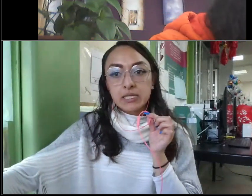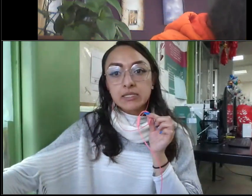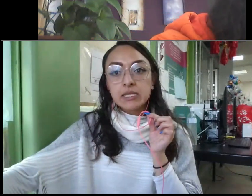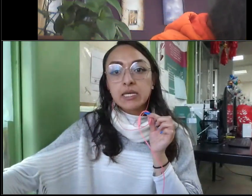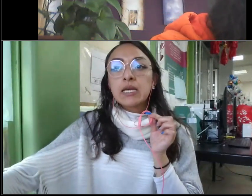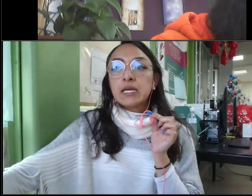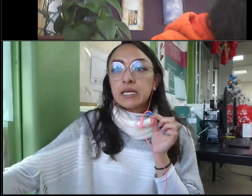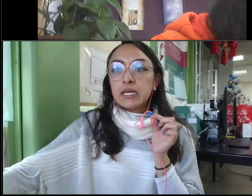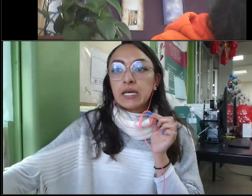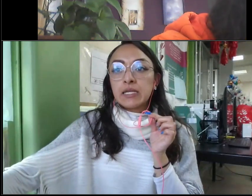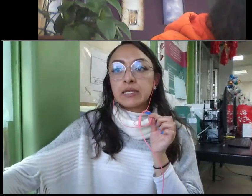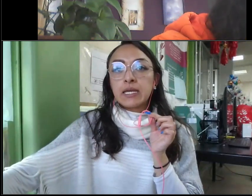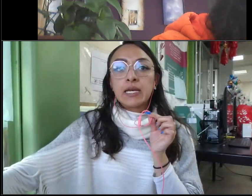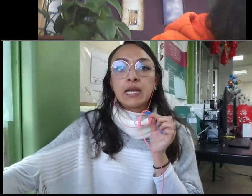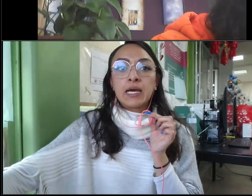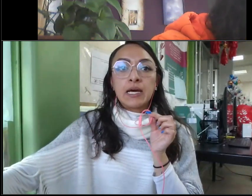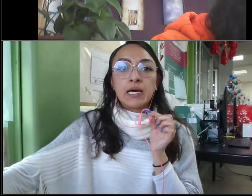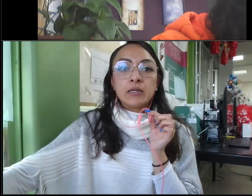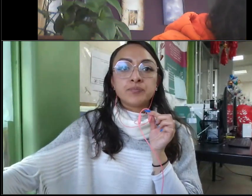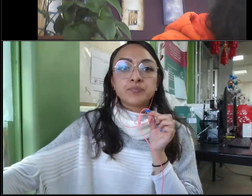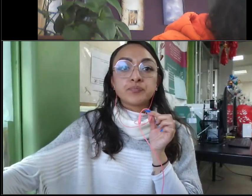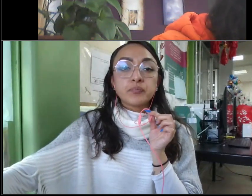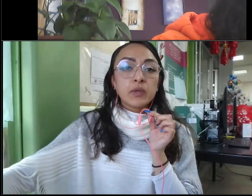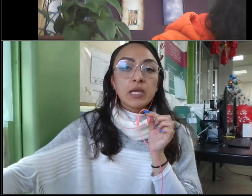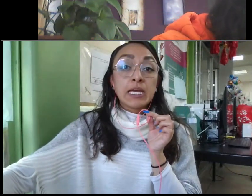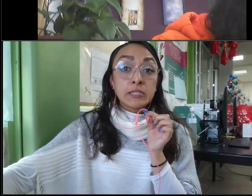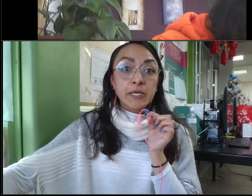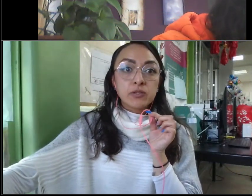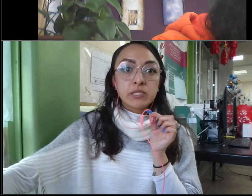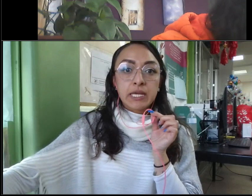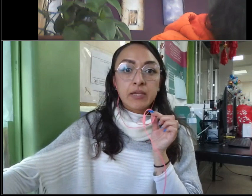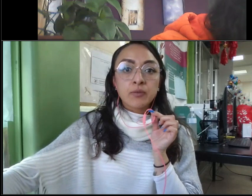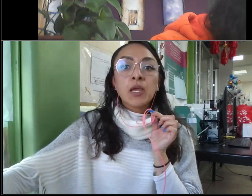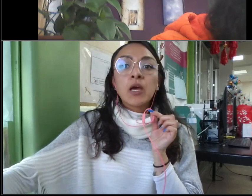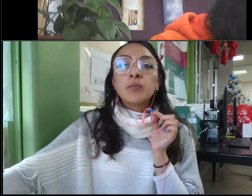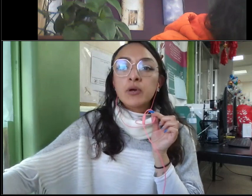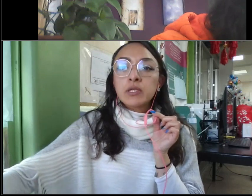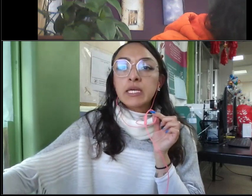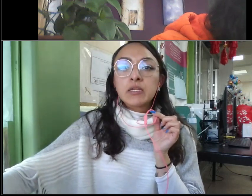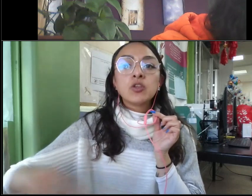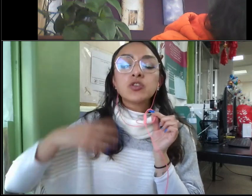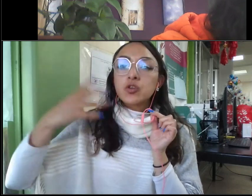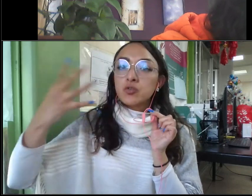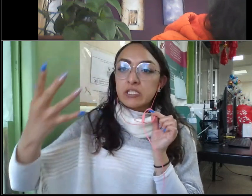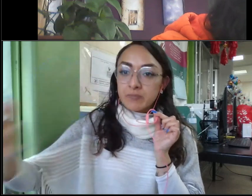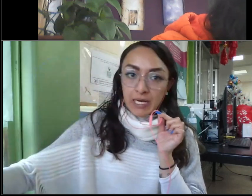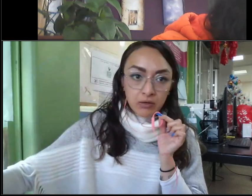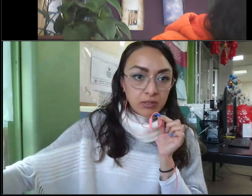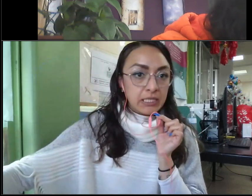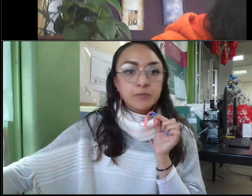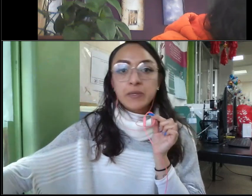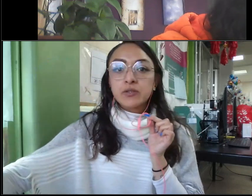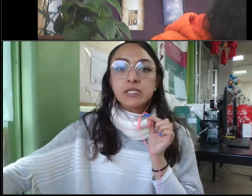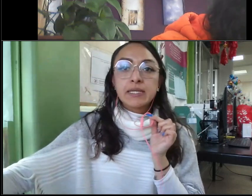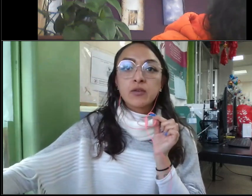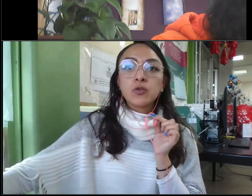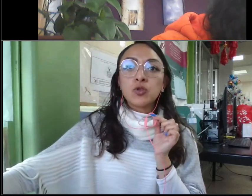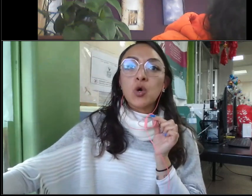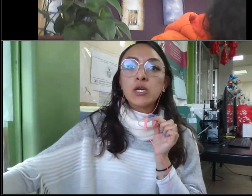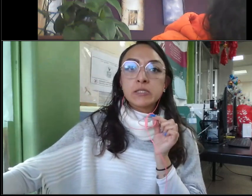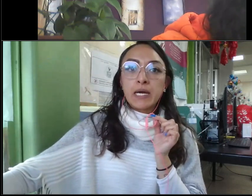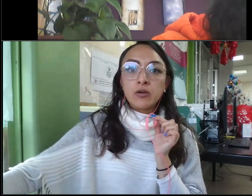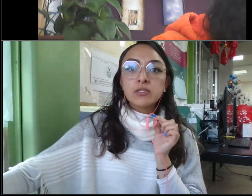de señas y entre el español signado. porque no todo es malo, el español